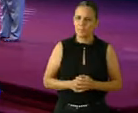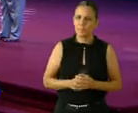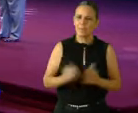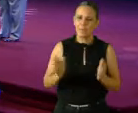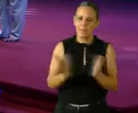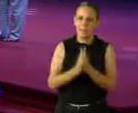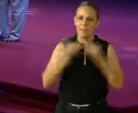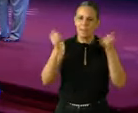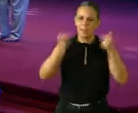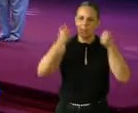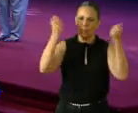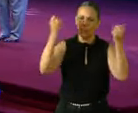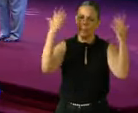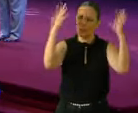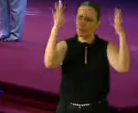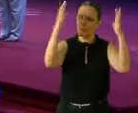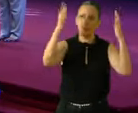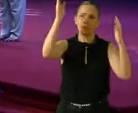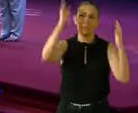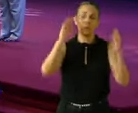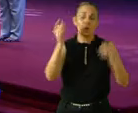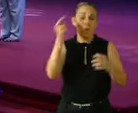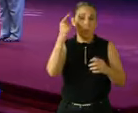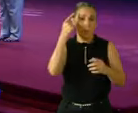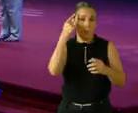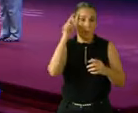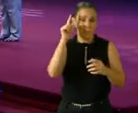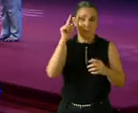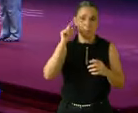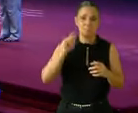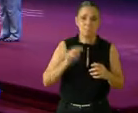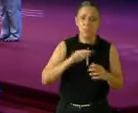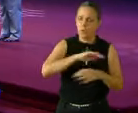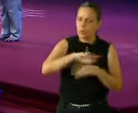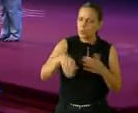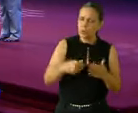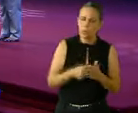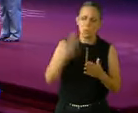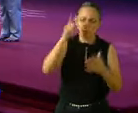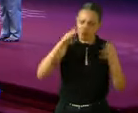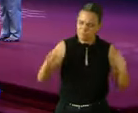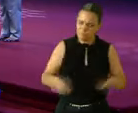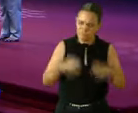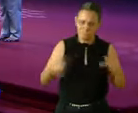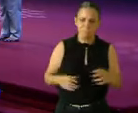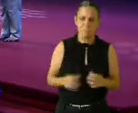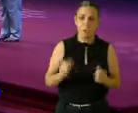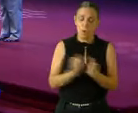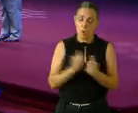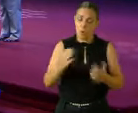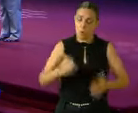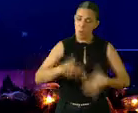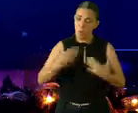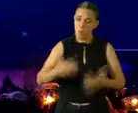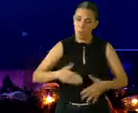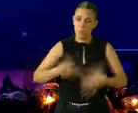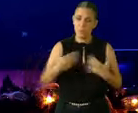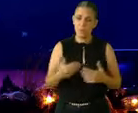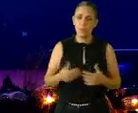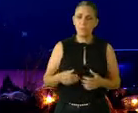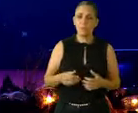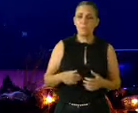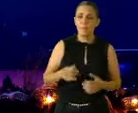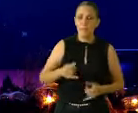Aleluya. Denle un aplauso a Dios por las cosas que Dios está haciendo. Así que con gozo y alegría, con mucho gozo y